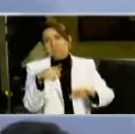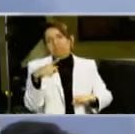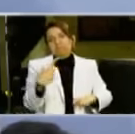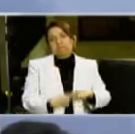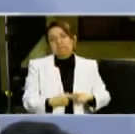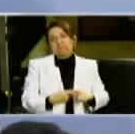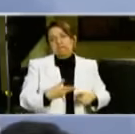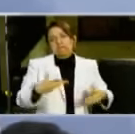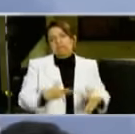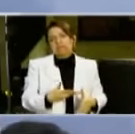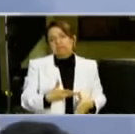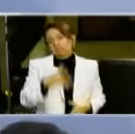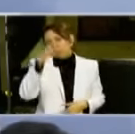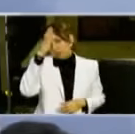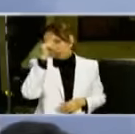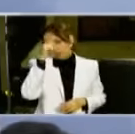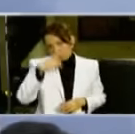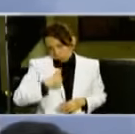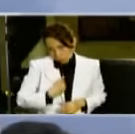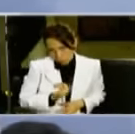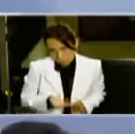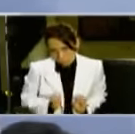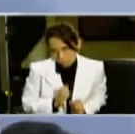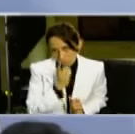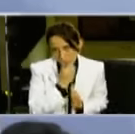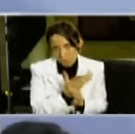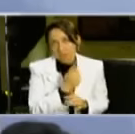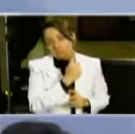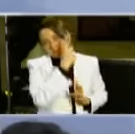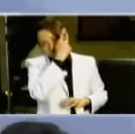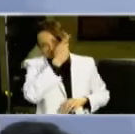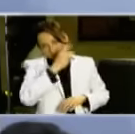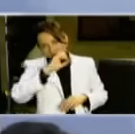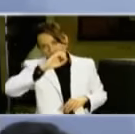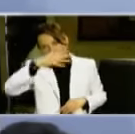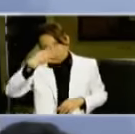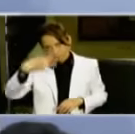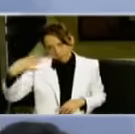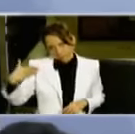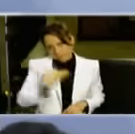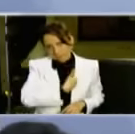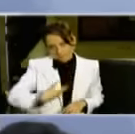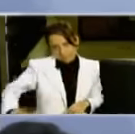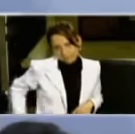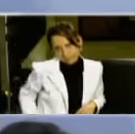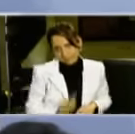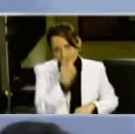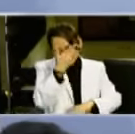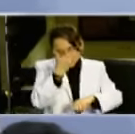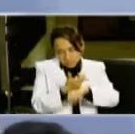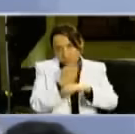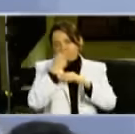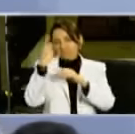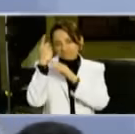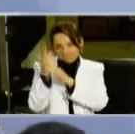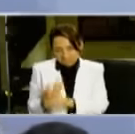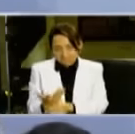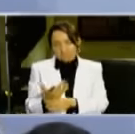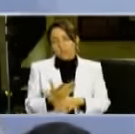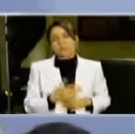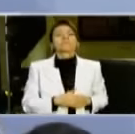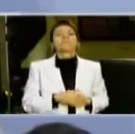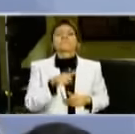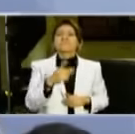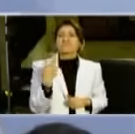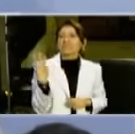dicho yo, tuvo un peso enorme en la decisión de Estados Unidos de cambiar su política respecto de Cuba. Y hace 3 días atrás lo